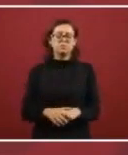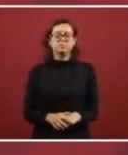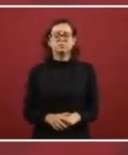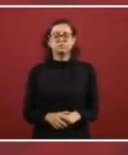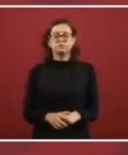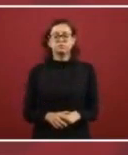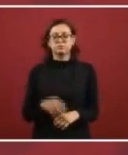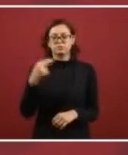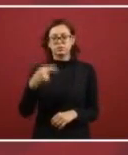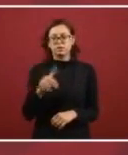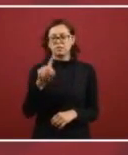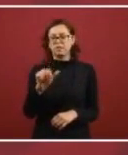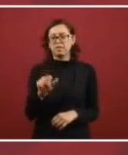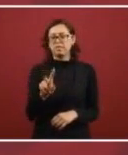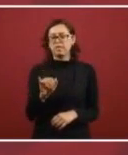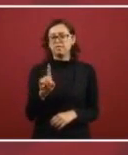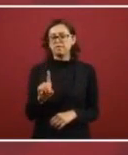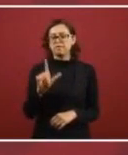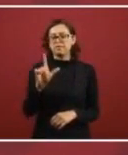David León,